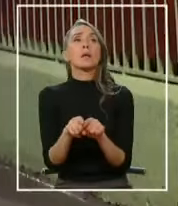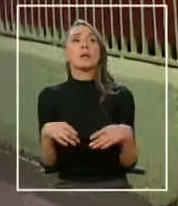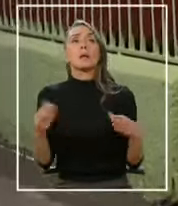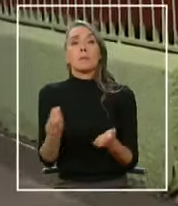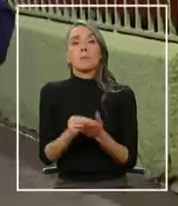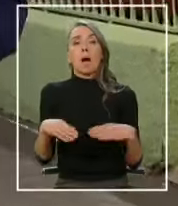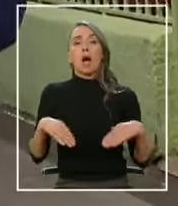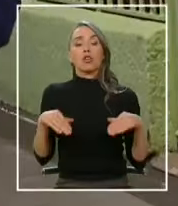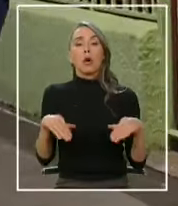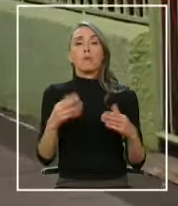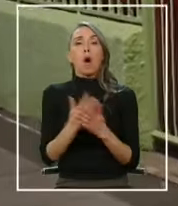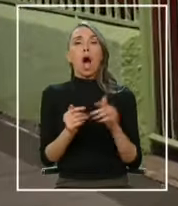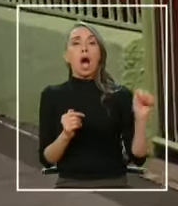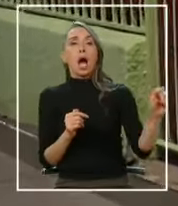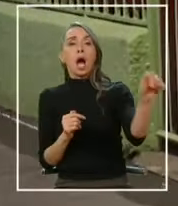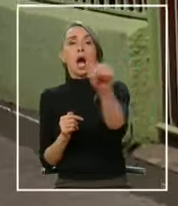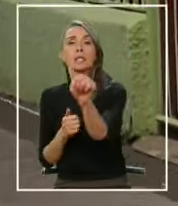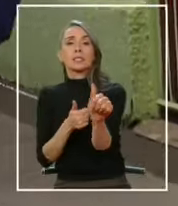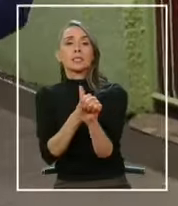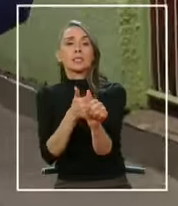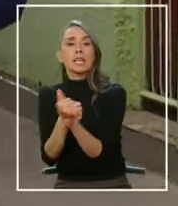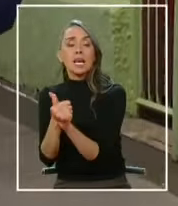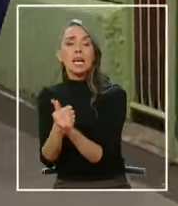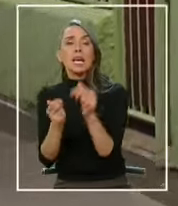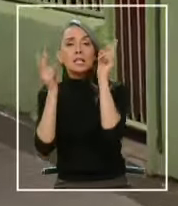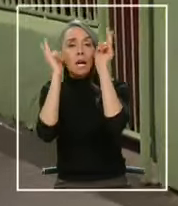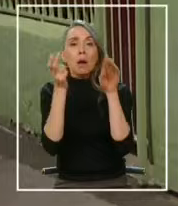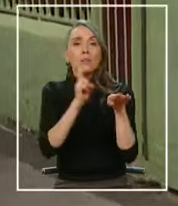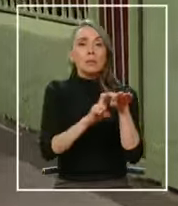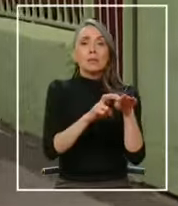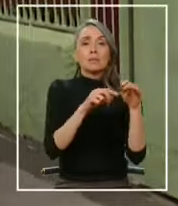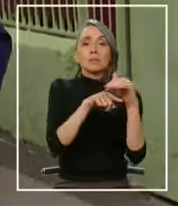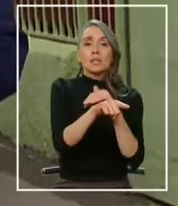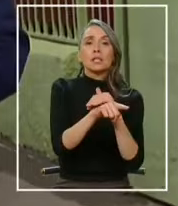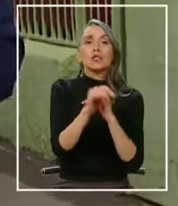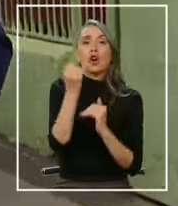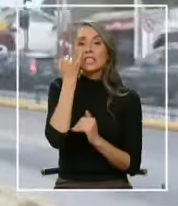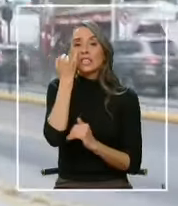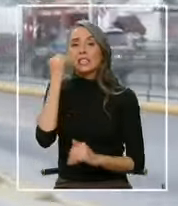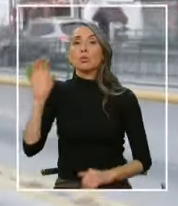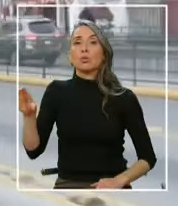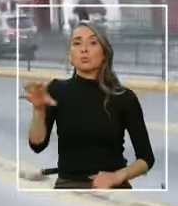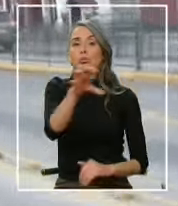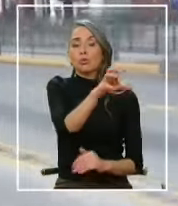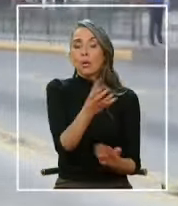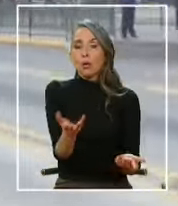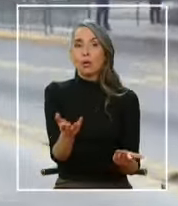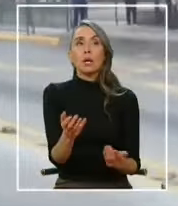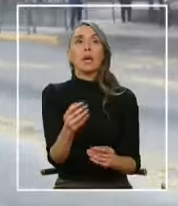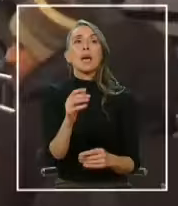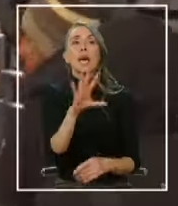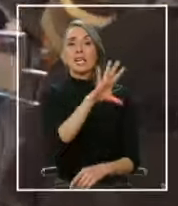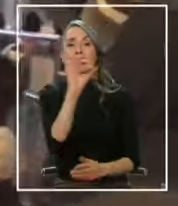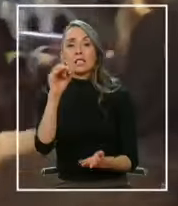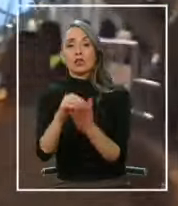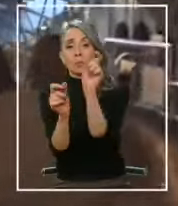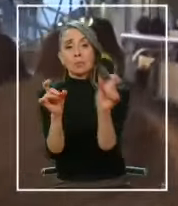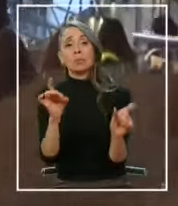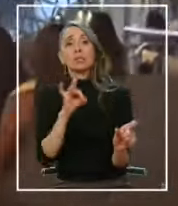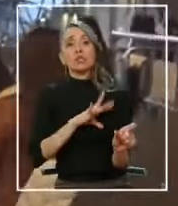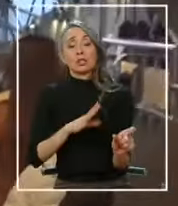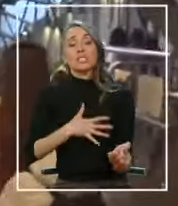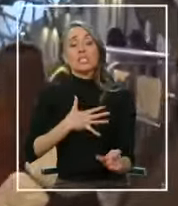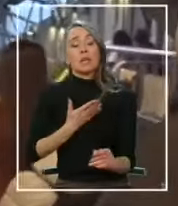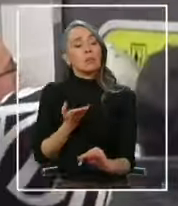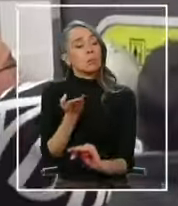más cómodo tener cosas más cercanas, ya sea locomoción o instituciones. El sentir de casi 500.000 de chilenos